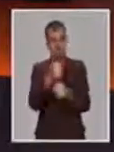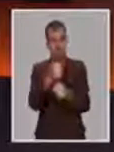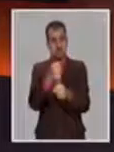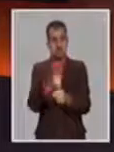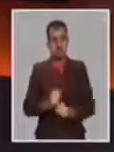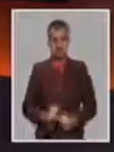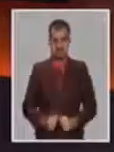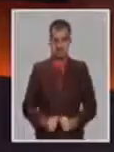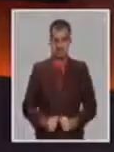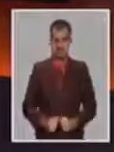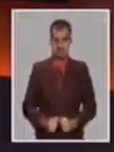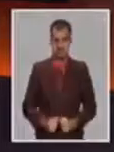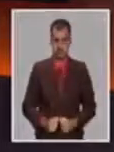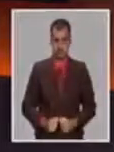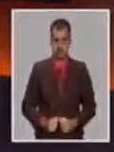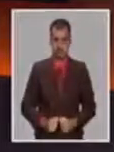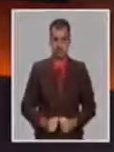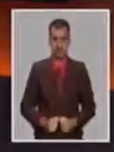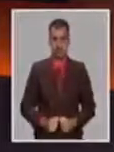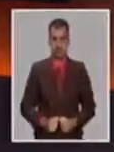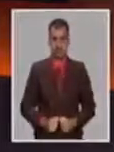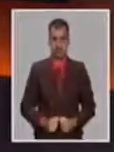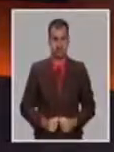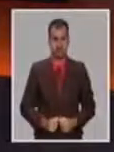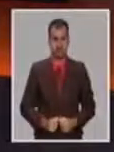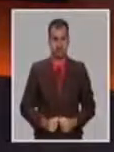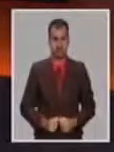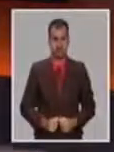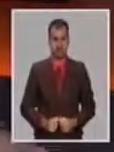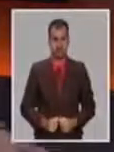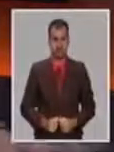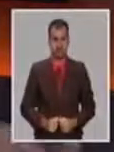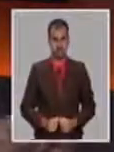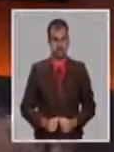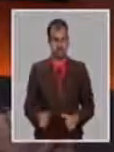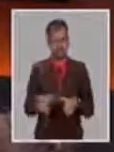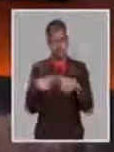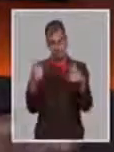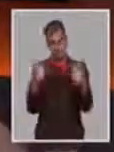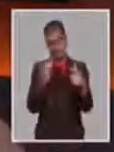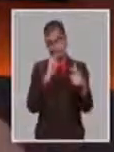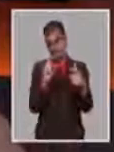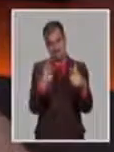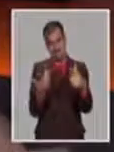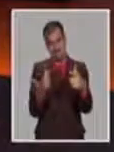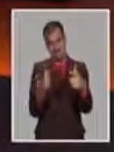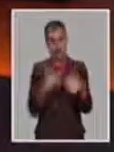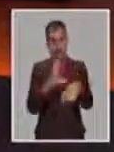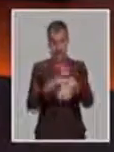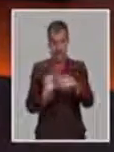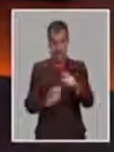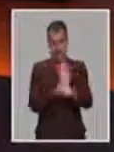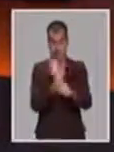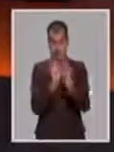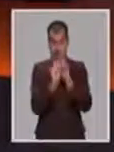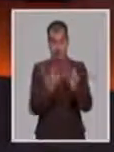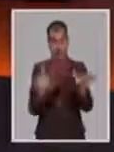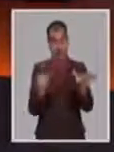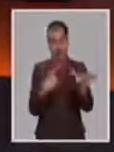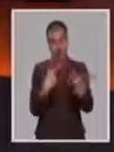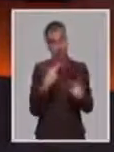ha concebido el estudio. Y es complejo sobre todo porque en medio de una pandemia tenemos el reto de hacerlo y hacerlo